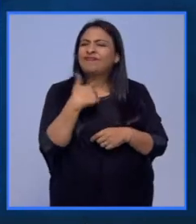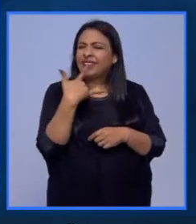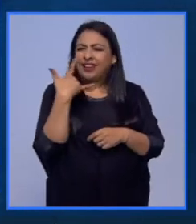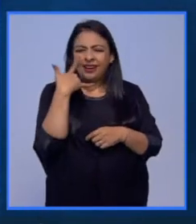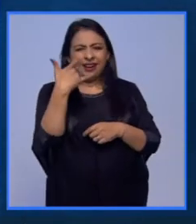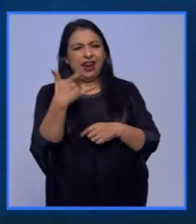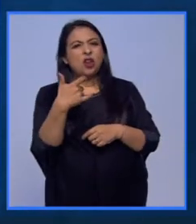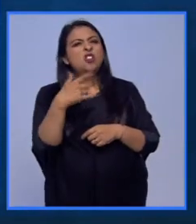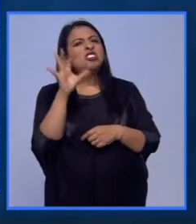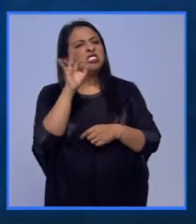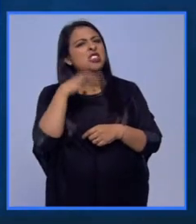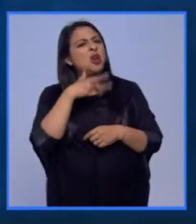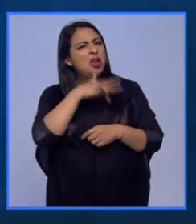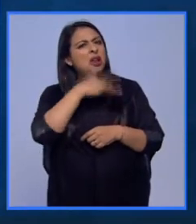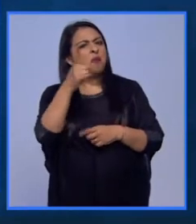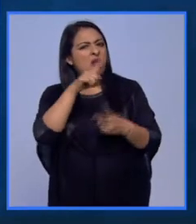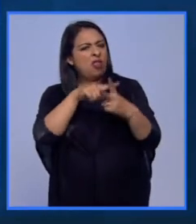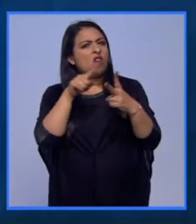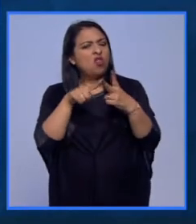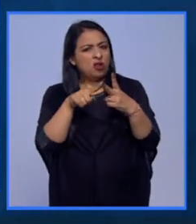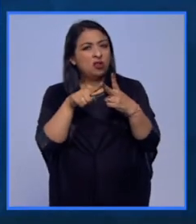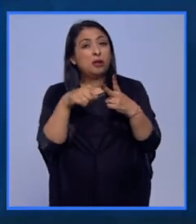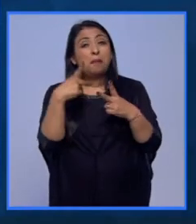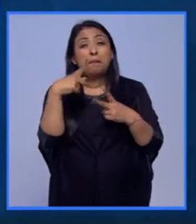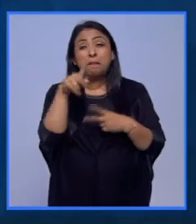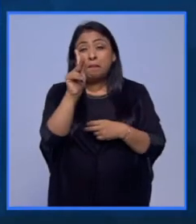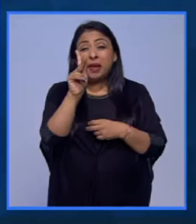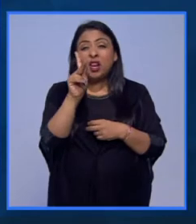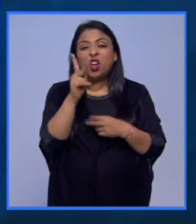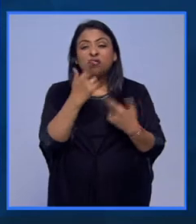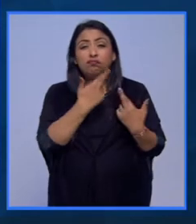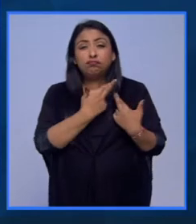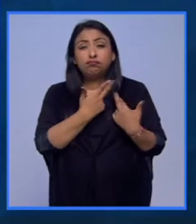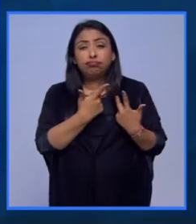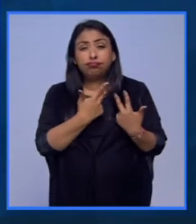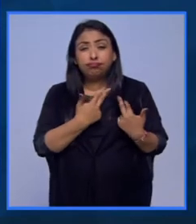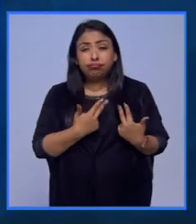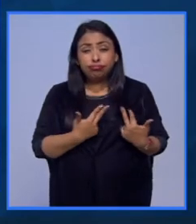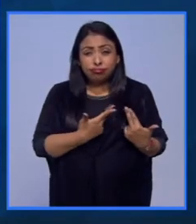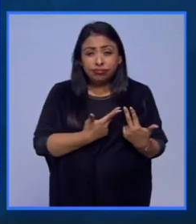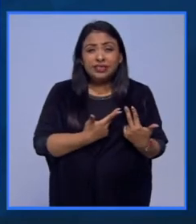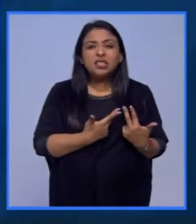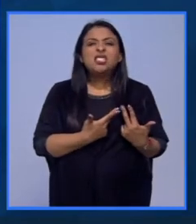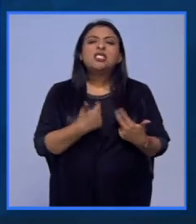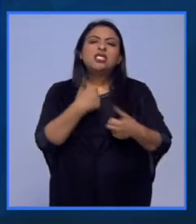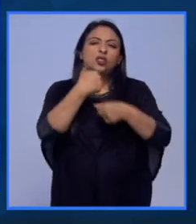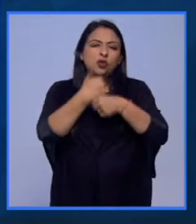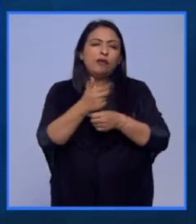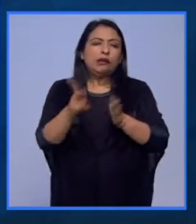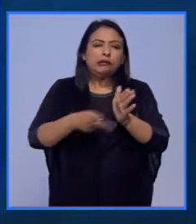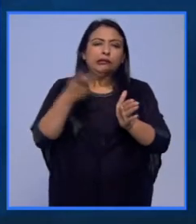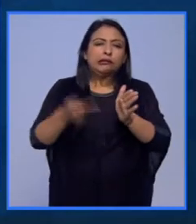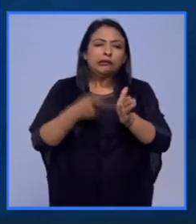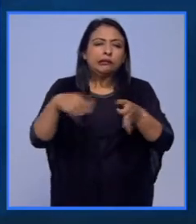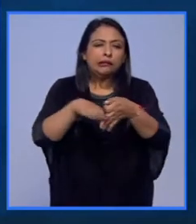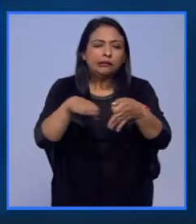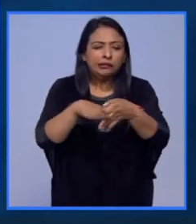quizás sí me he enamorado dos veces, pero el desenamoramiento y la ruptura la he sufrido muchas ocasiones.